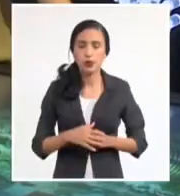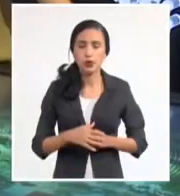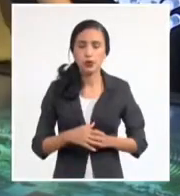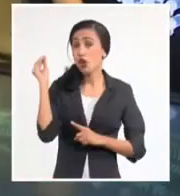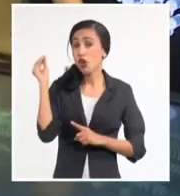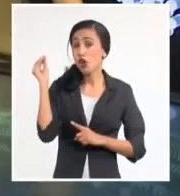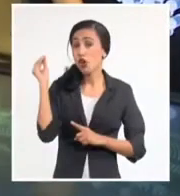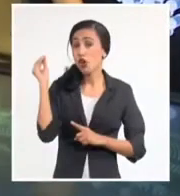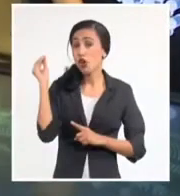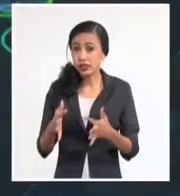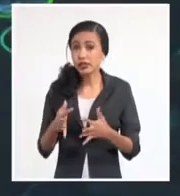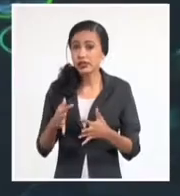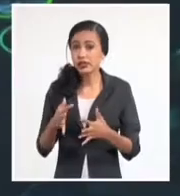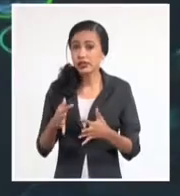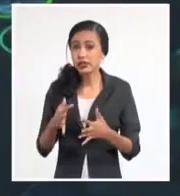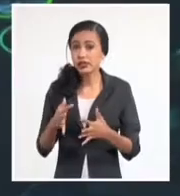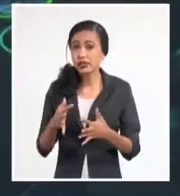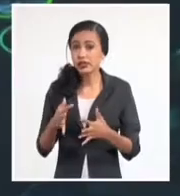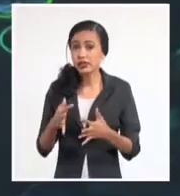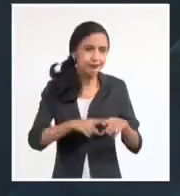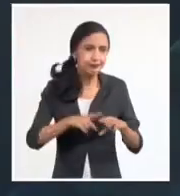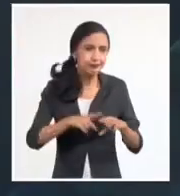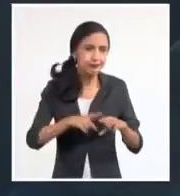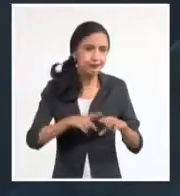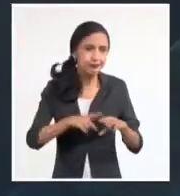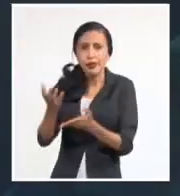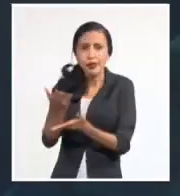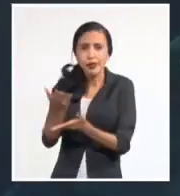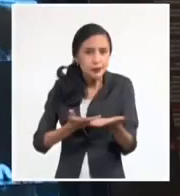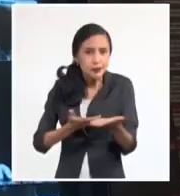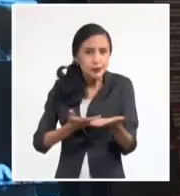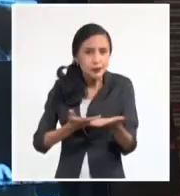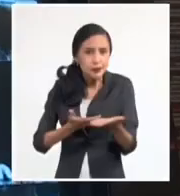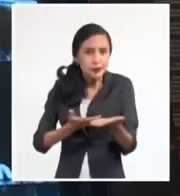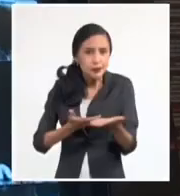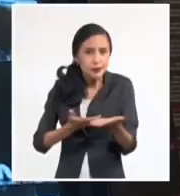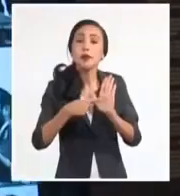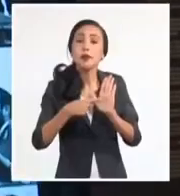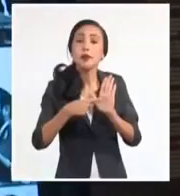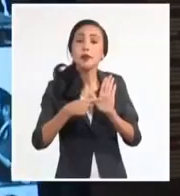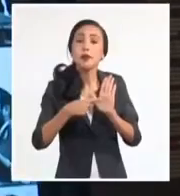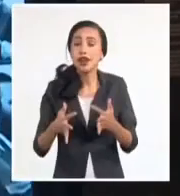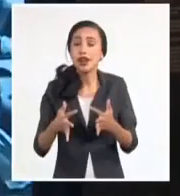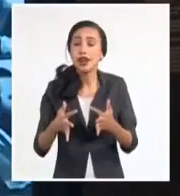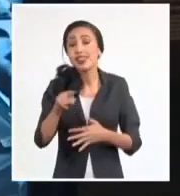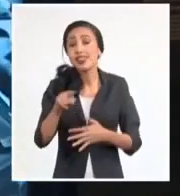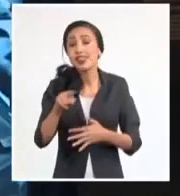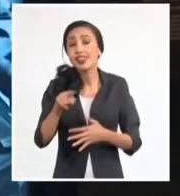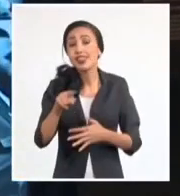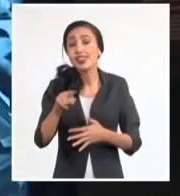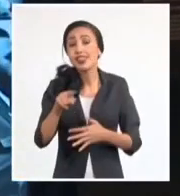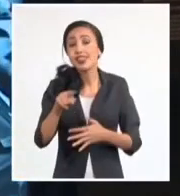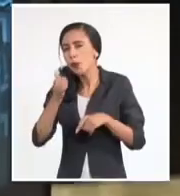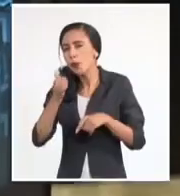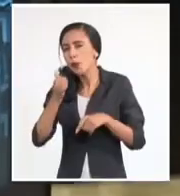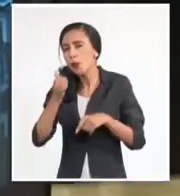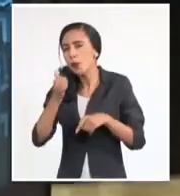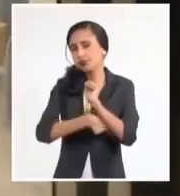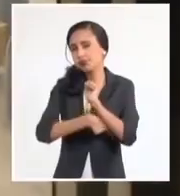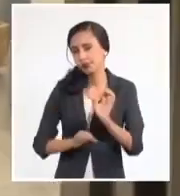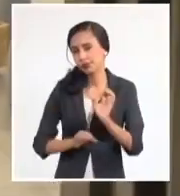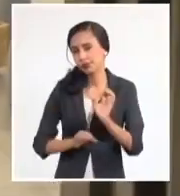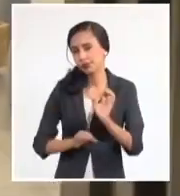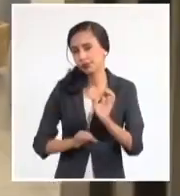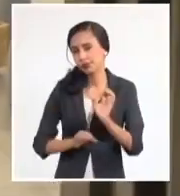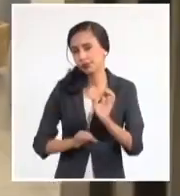para desarrollar contenidos interactivos es un elemento que transversaliza el montaje museográfico de la institución. El protagonismo